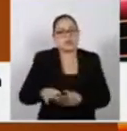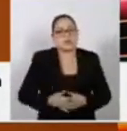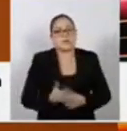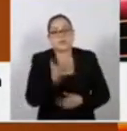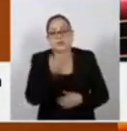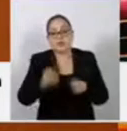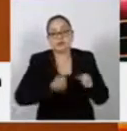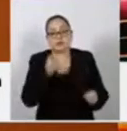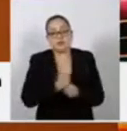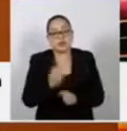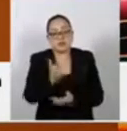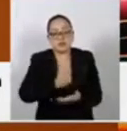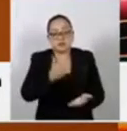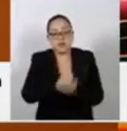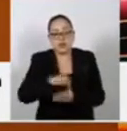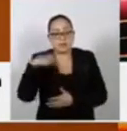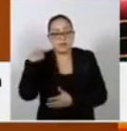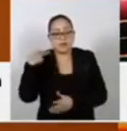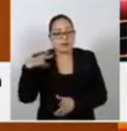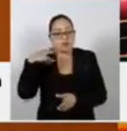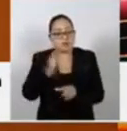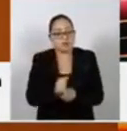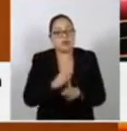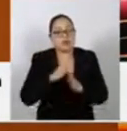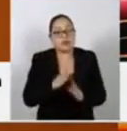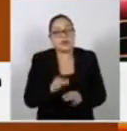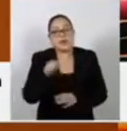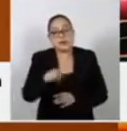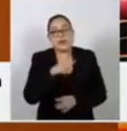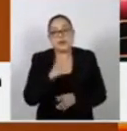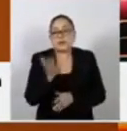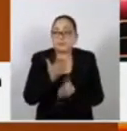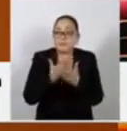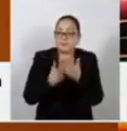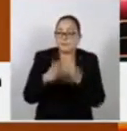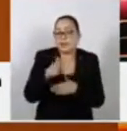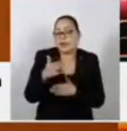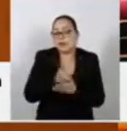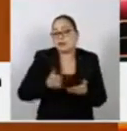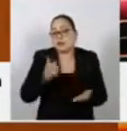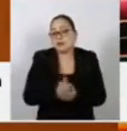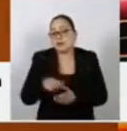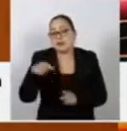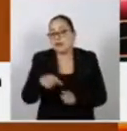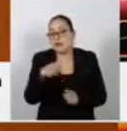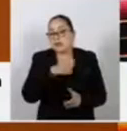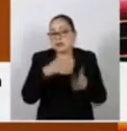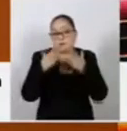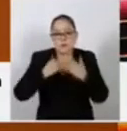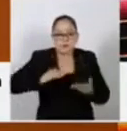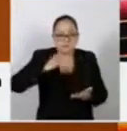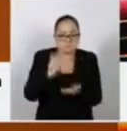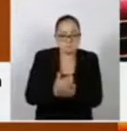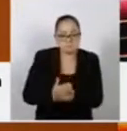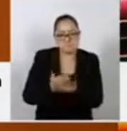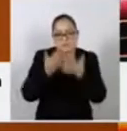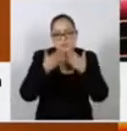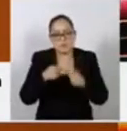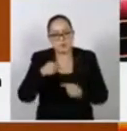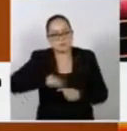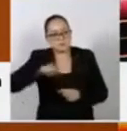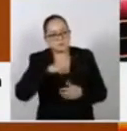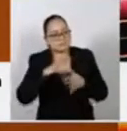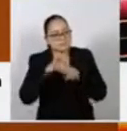del puerto de Veracruz representan el crecimiento de una ciudad que no se detiene y que no se va a detener bajo